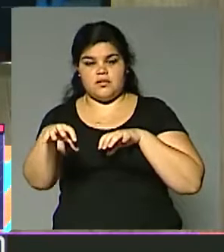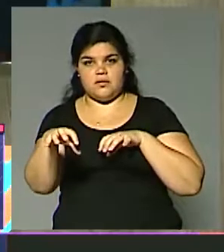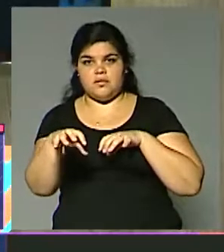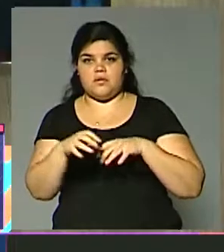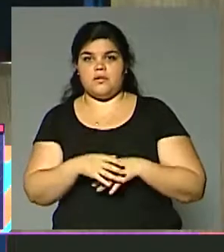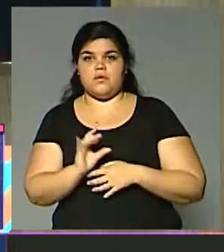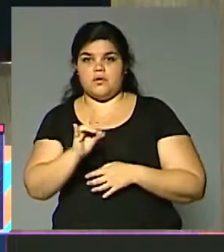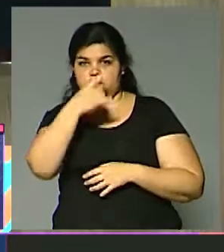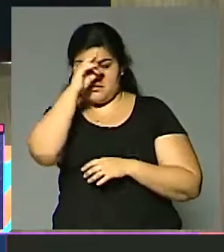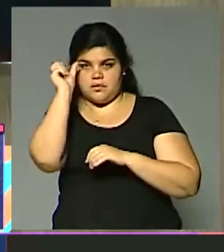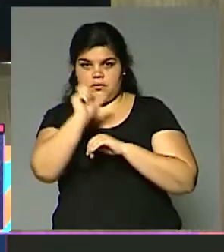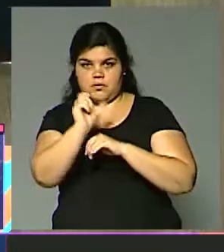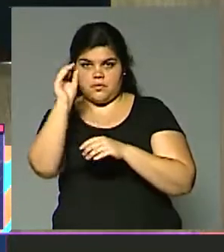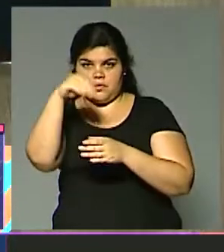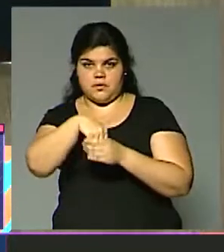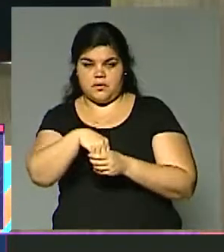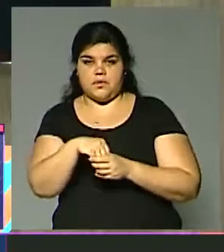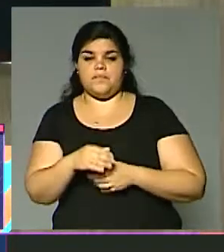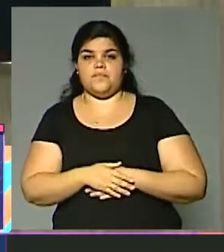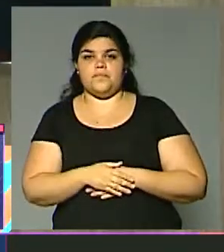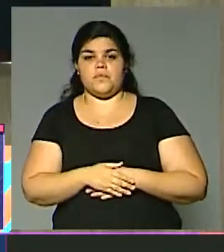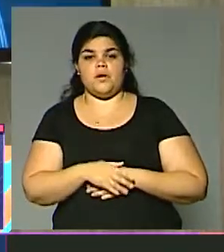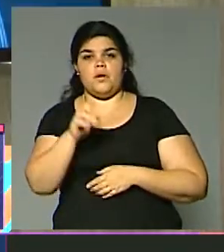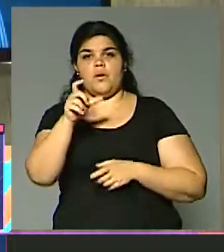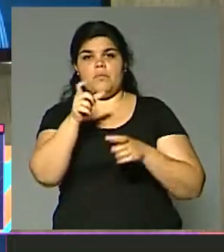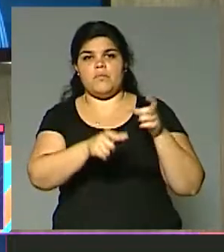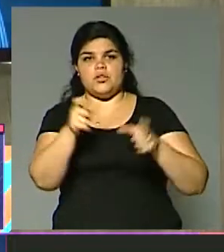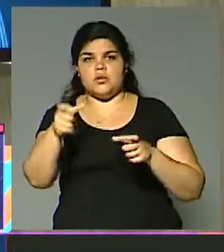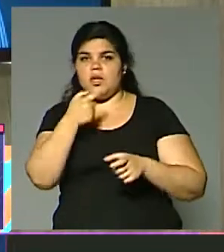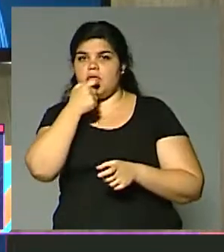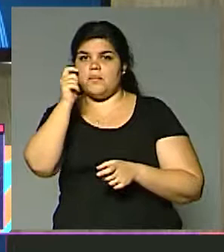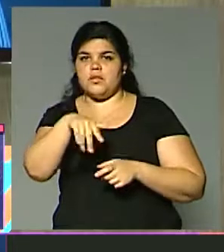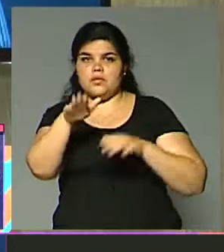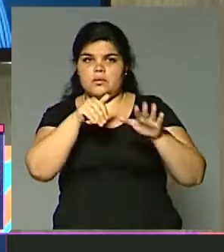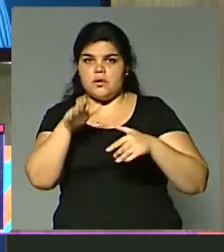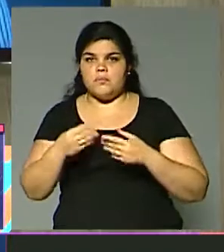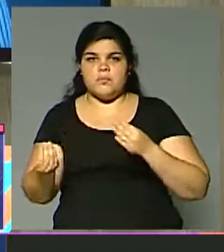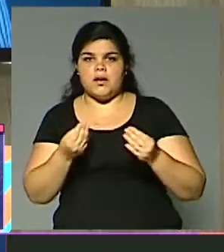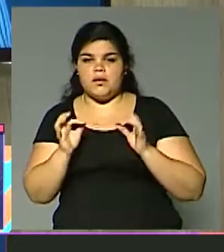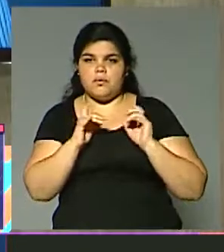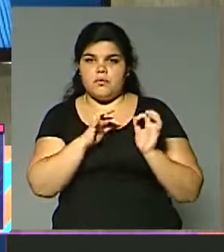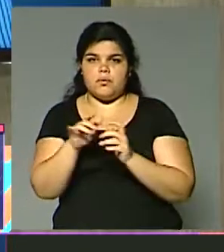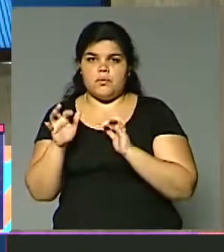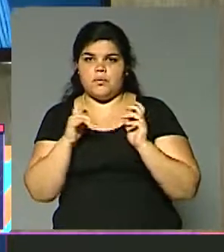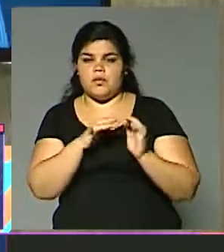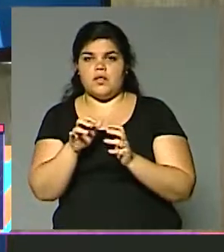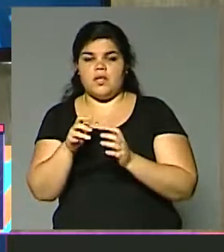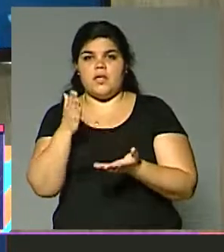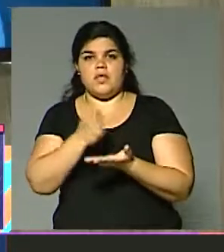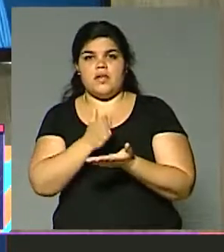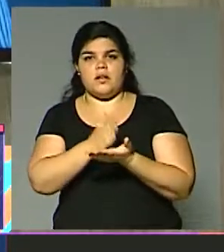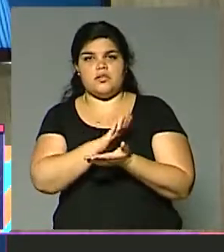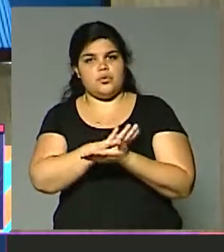nacional de cuyo invitó a la comunidad mendocina debatir sobre las nuevas oportunidades nuevos derechos respecto a la diversidad de